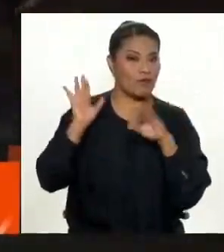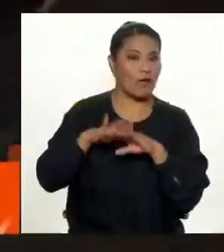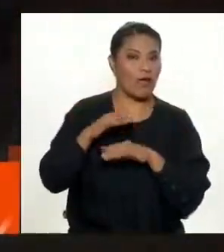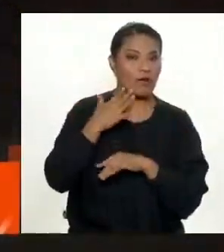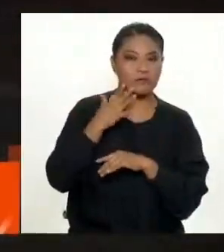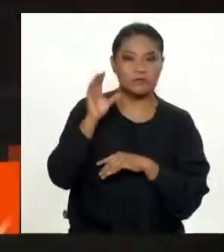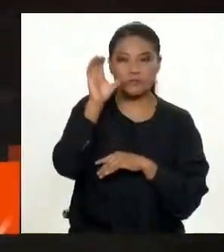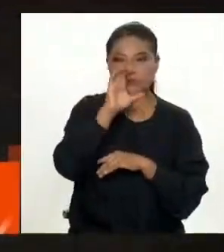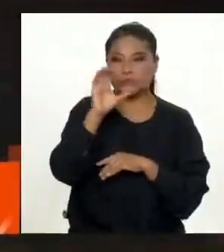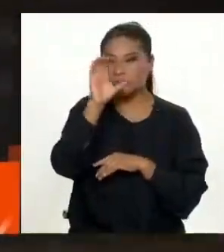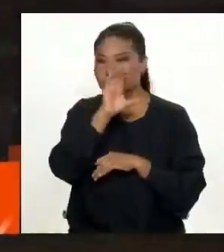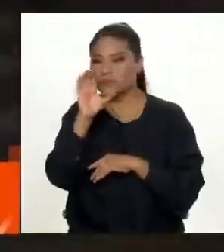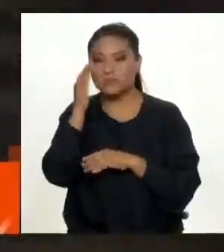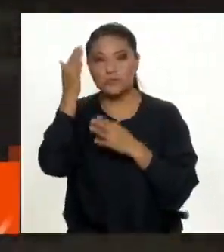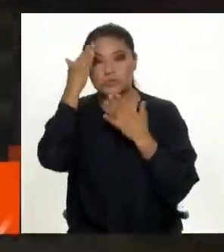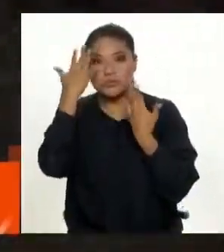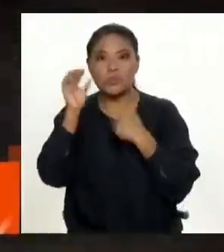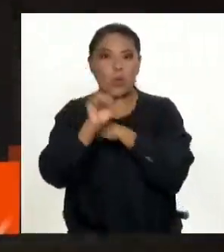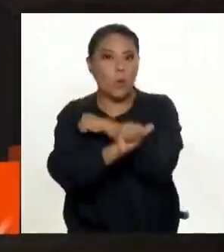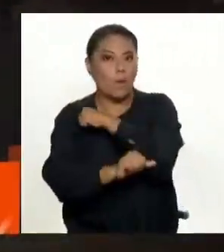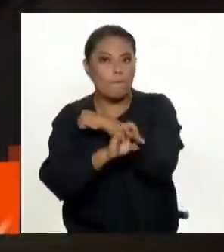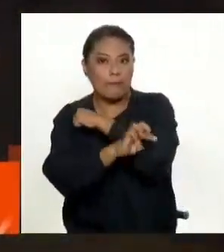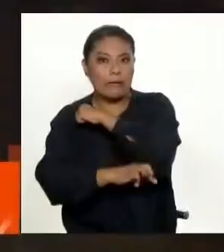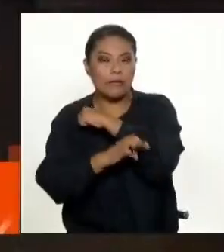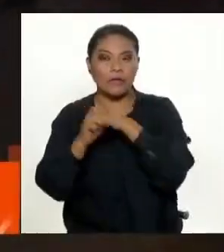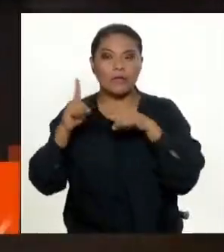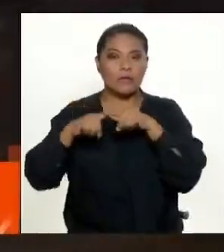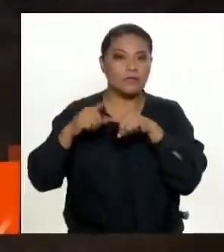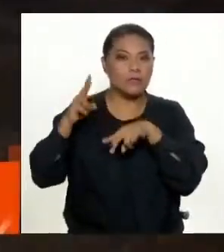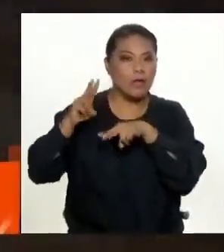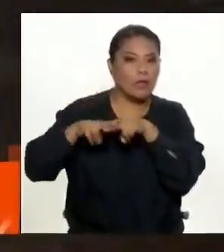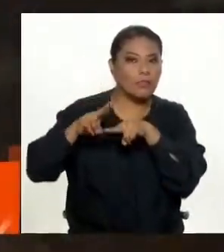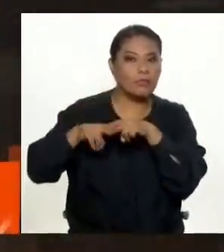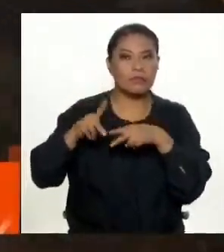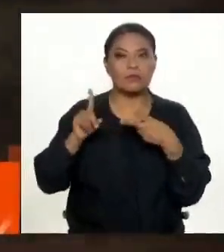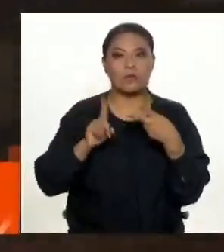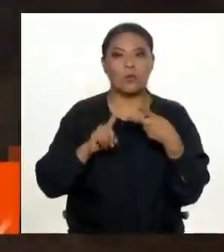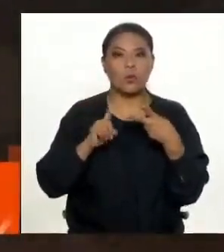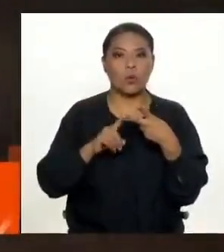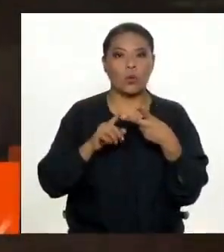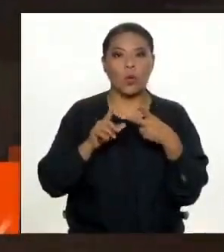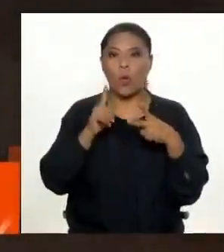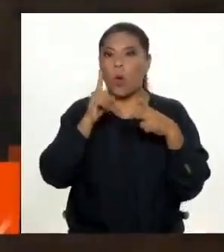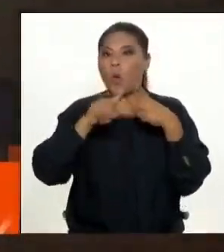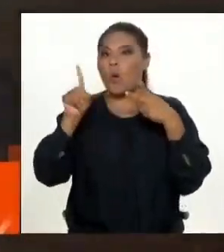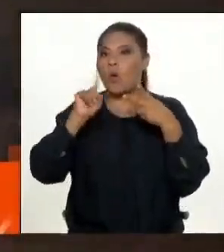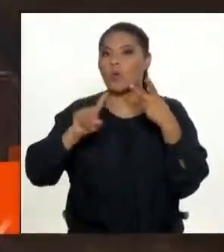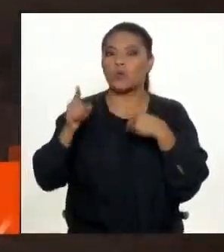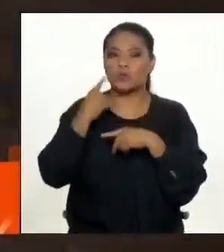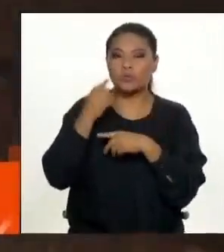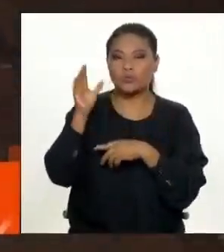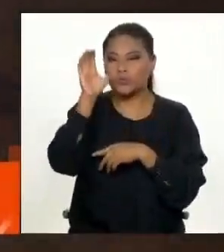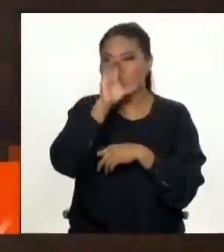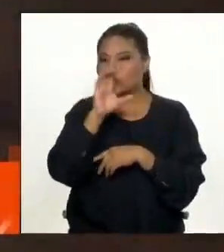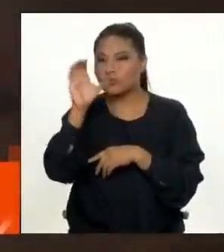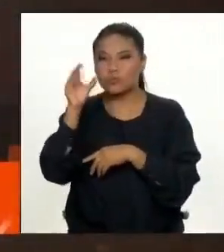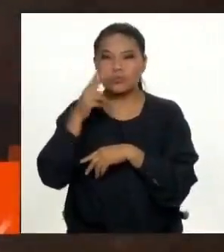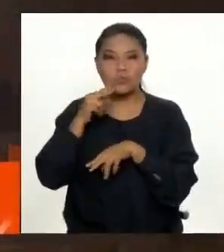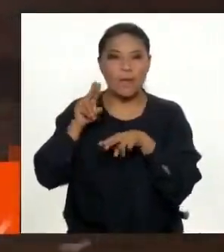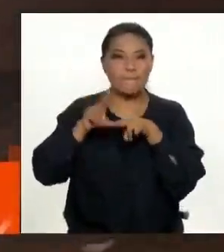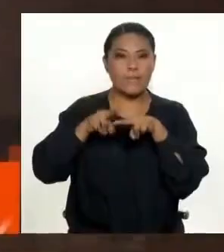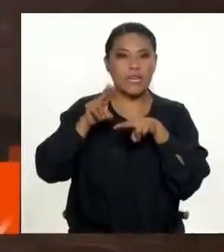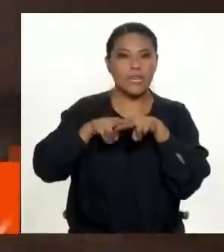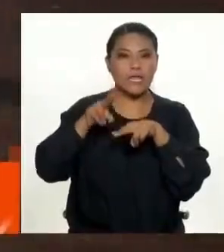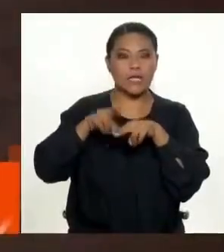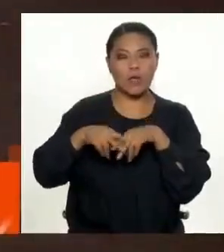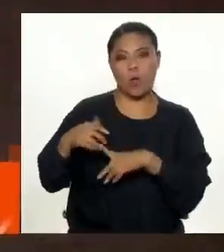extranjeros argentinos que estábamos viendo, han llegado hasta este punto. A ver si los visualizamos, si los